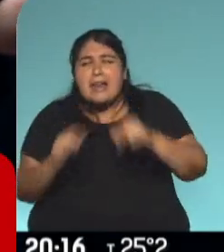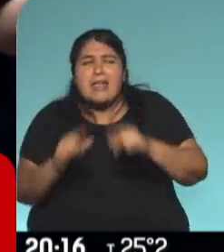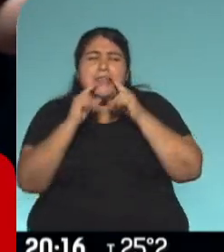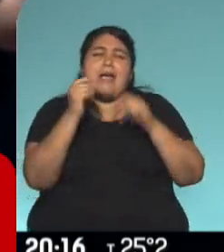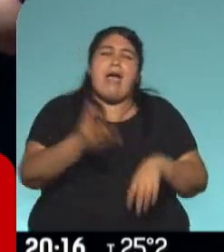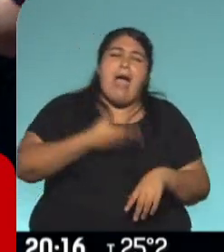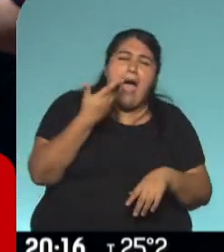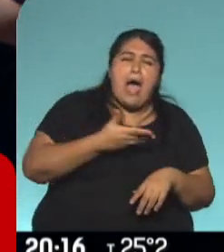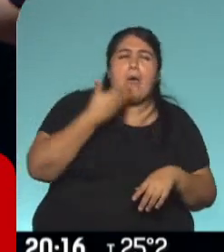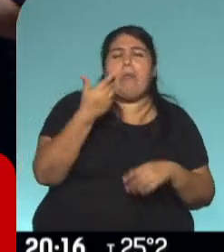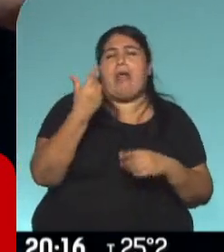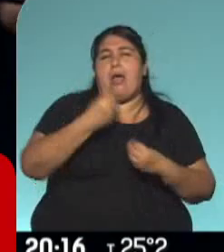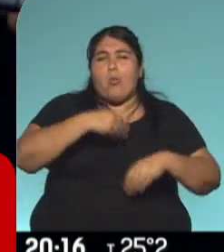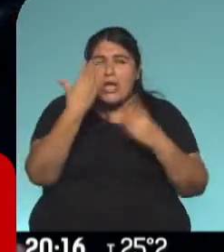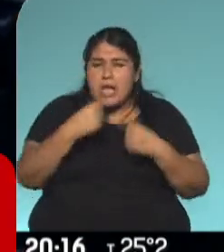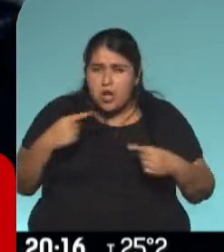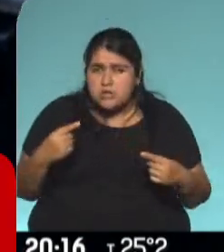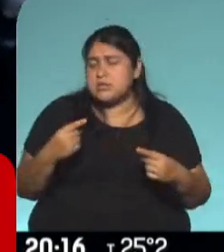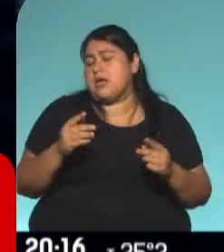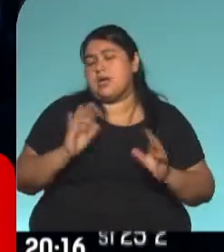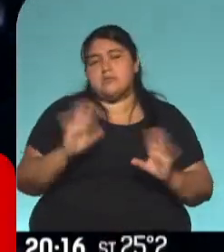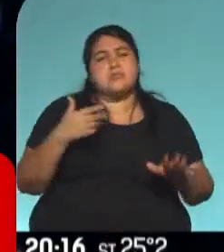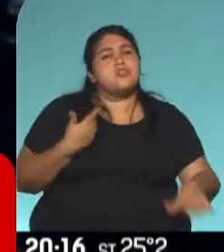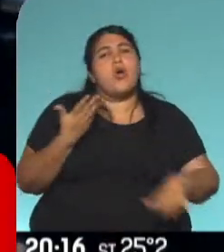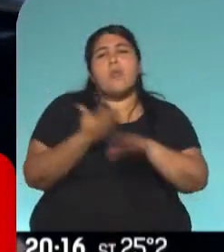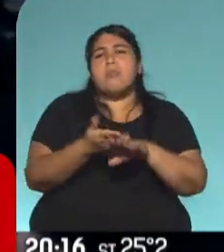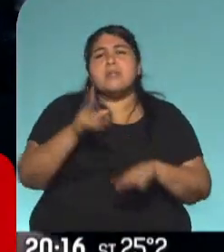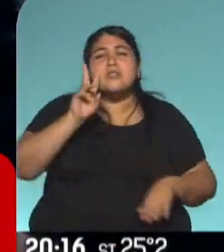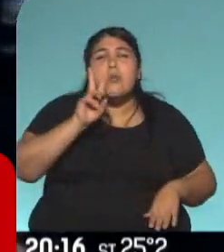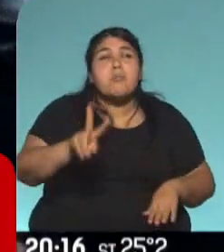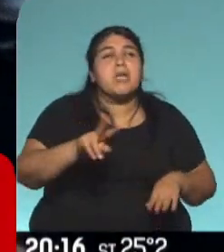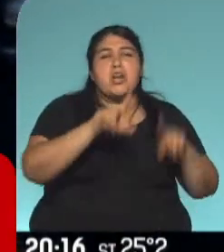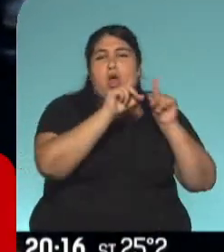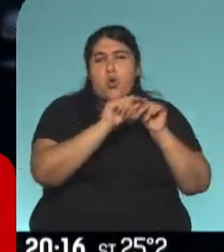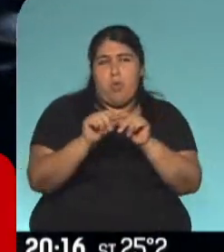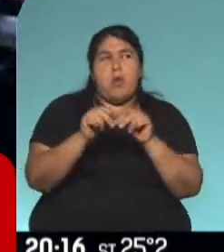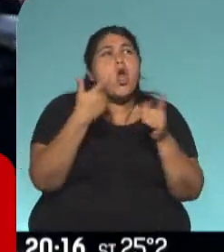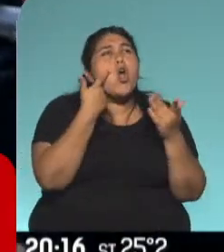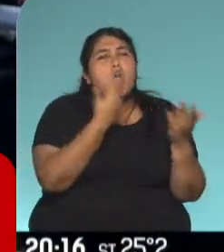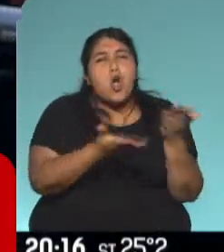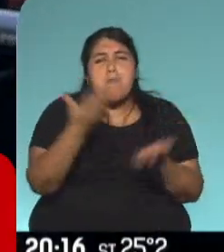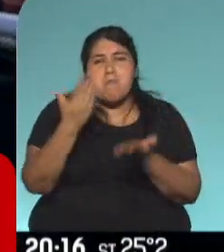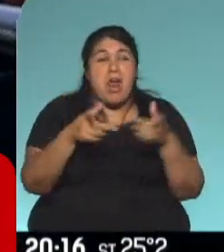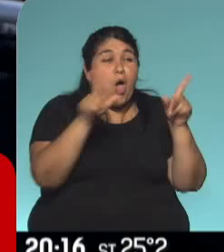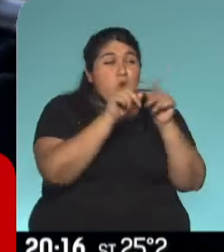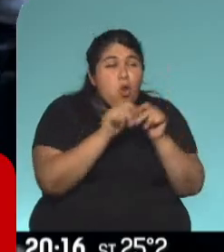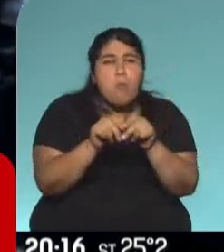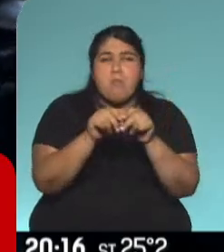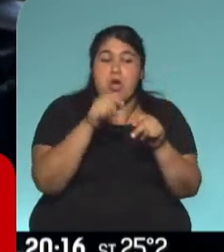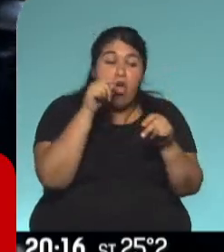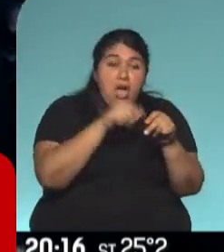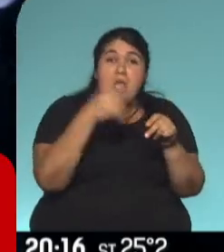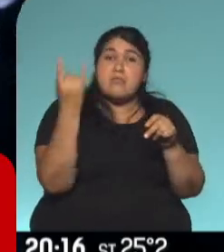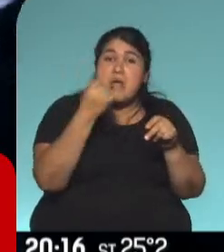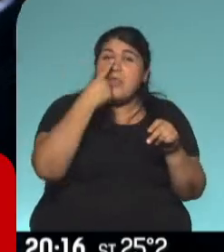hablan barbaridades, yo lo único que les pido es que vean los números, que son los que no mienten, que vean los números